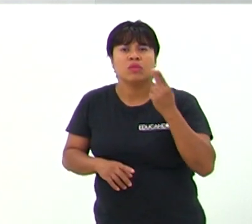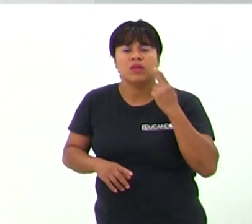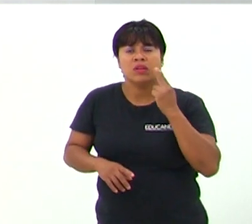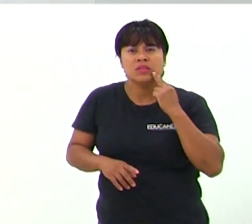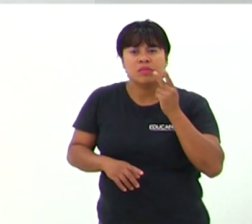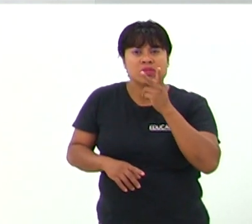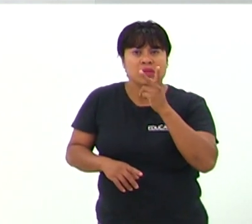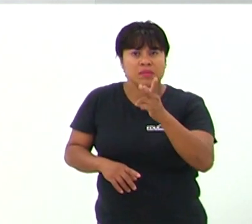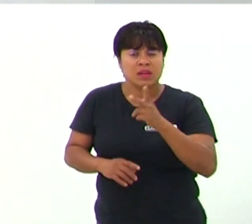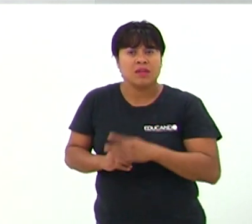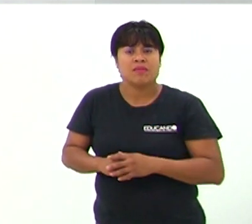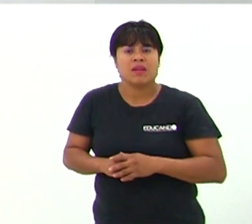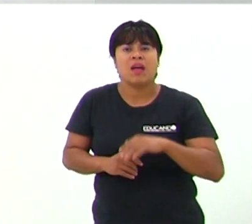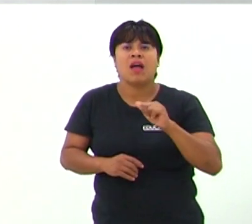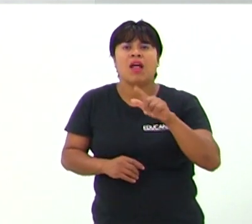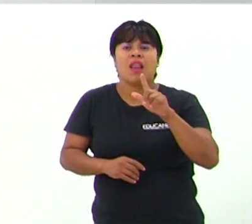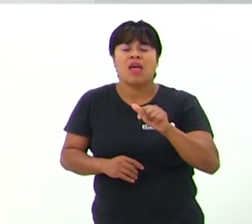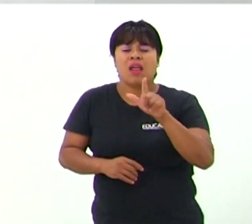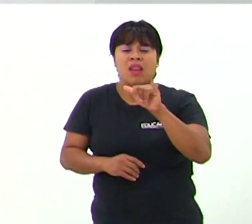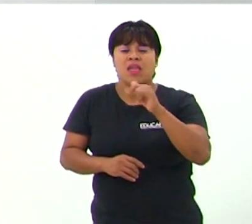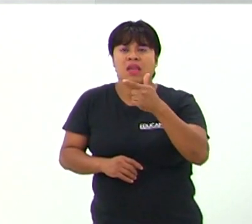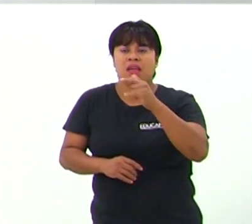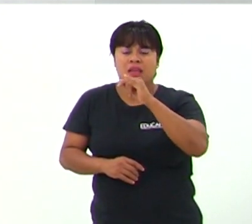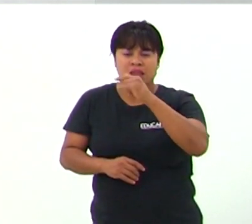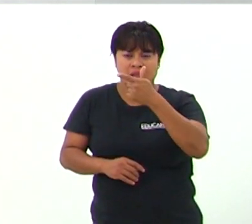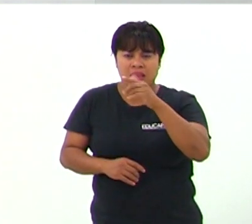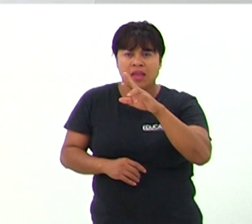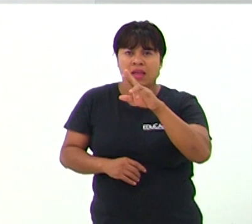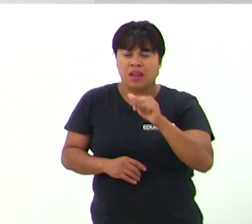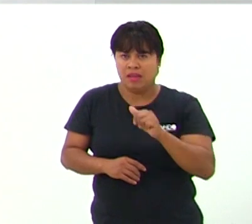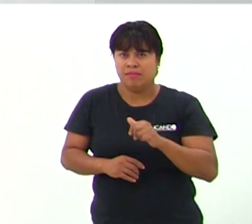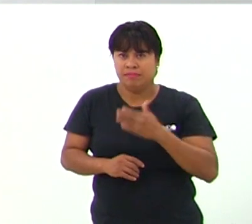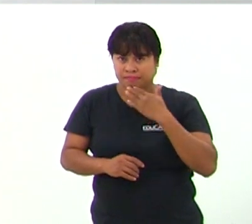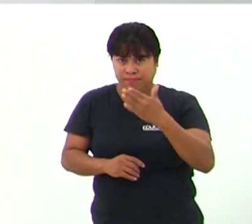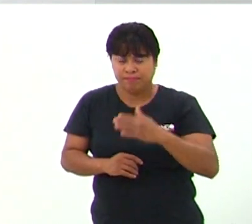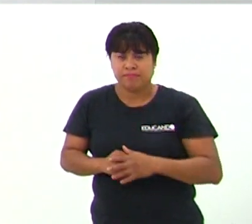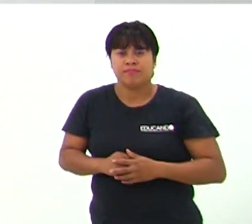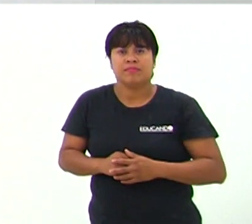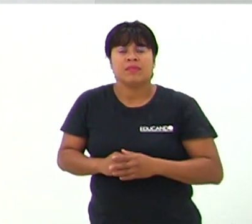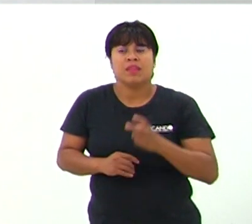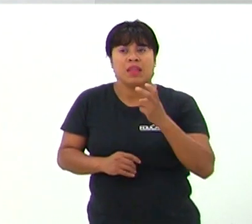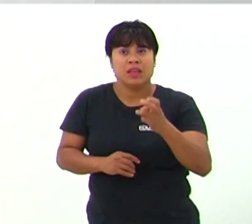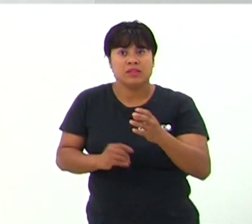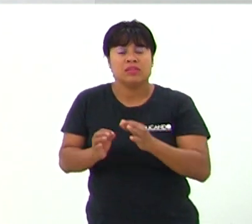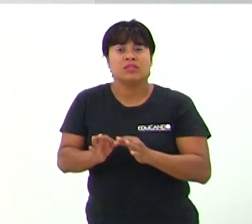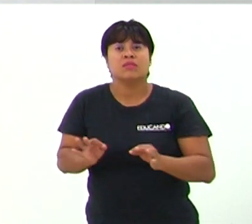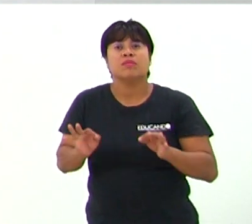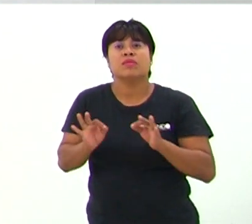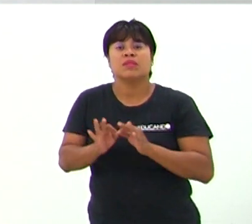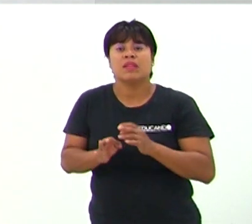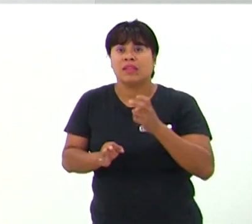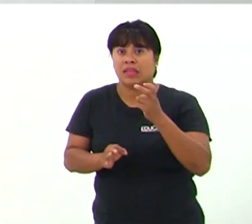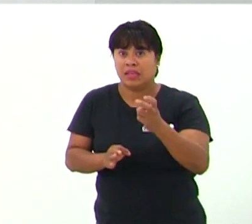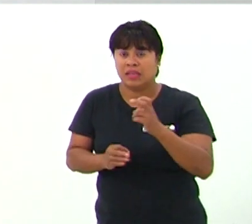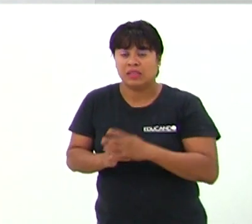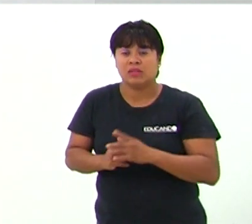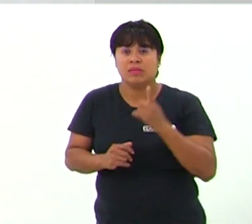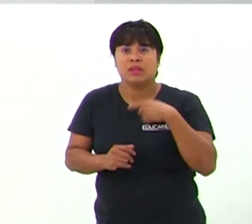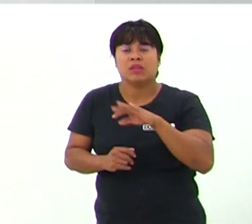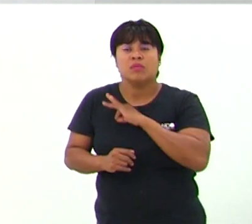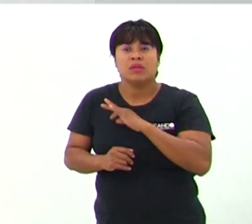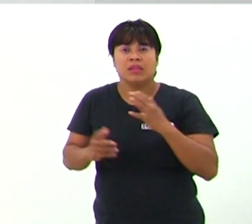la frase a la ligera. ¿Bien? Es importante esta parte para que tú puedas